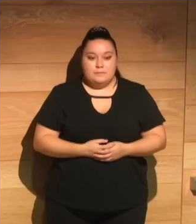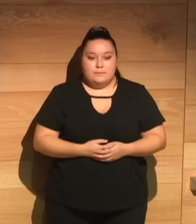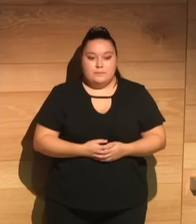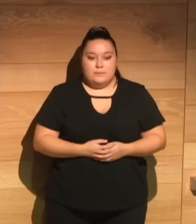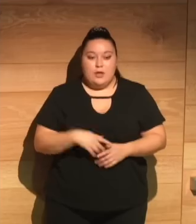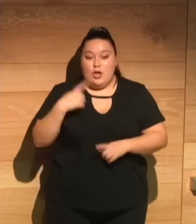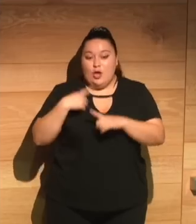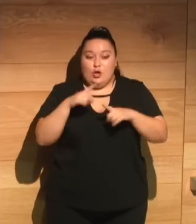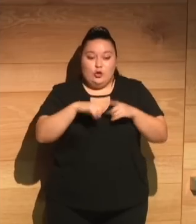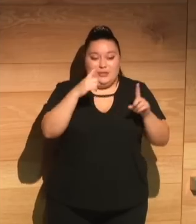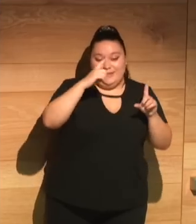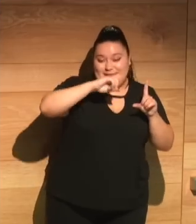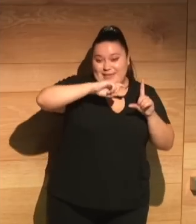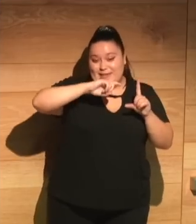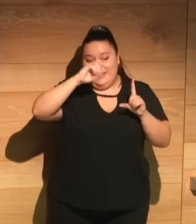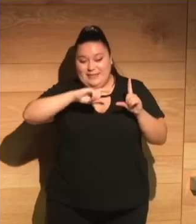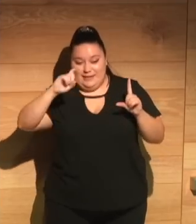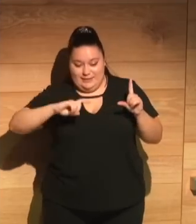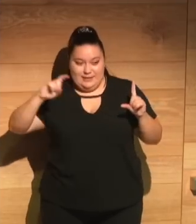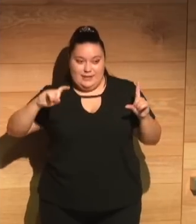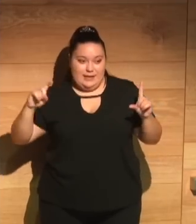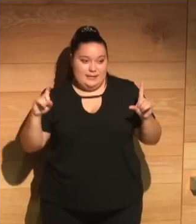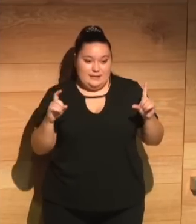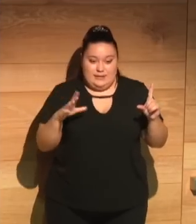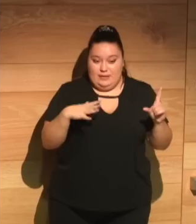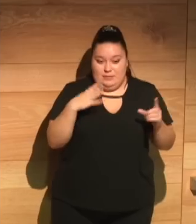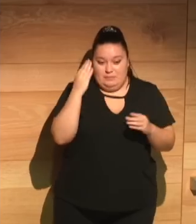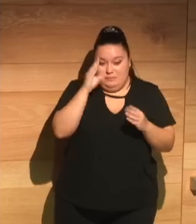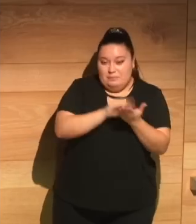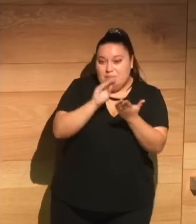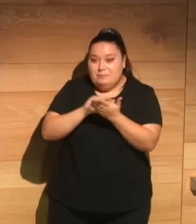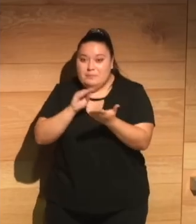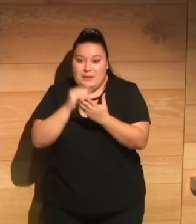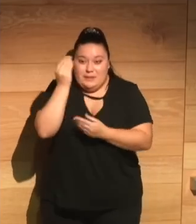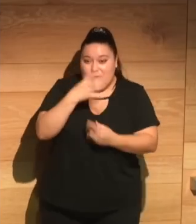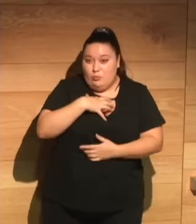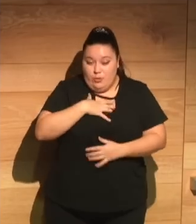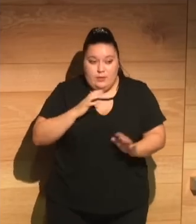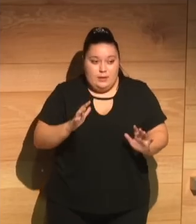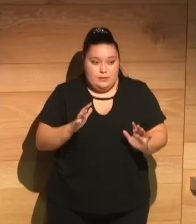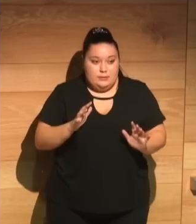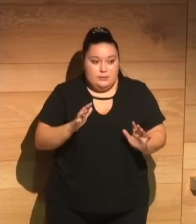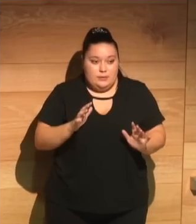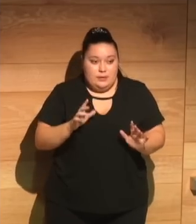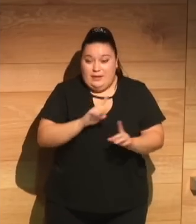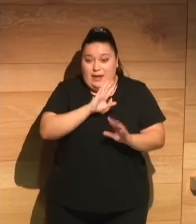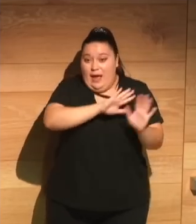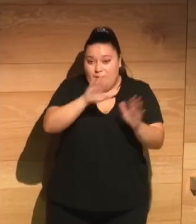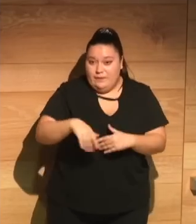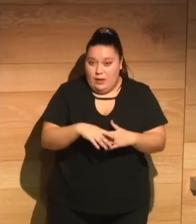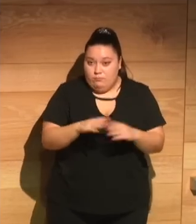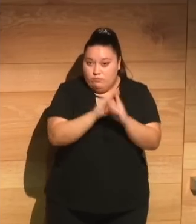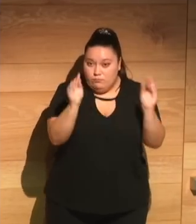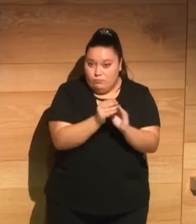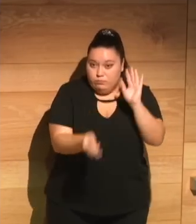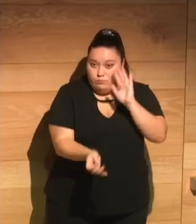improbabilidades estadísticas que han tenido que concitarse a lo largo de los siglos en un solo punto para que eclosionaran en eso que ahora